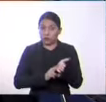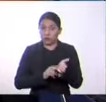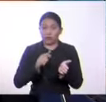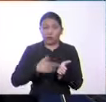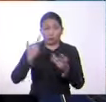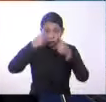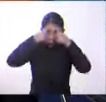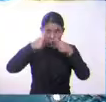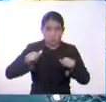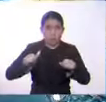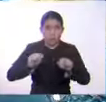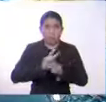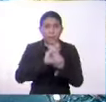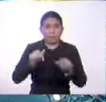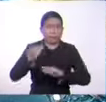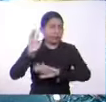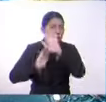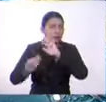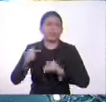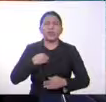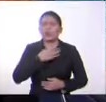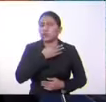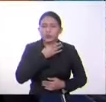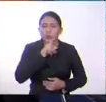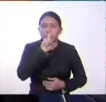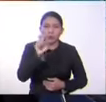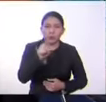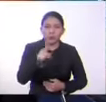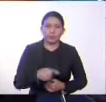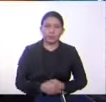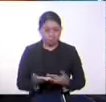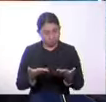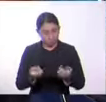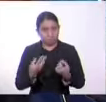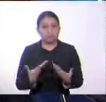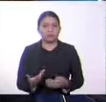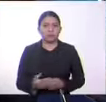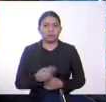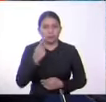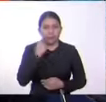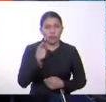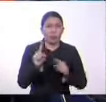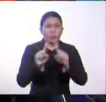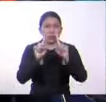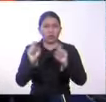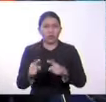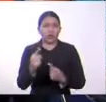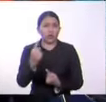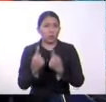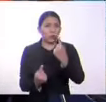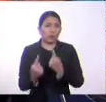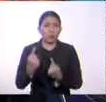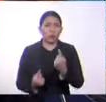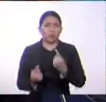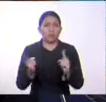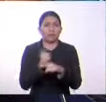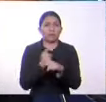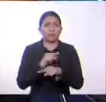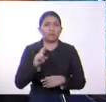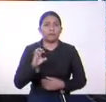un momento histórico en nuestro país, y le tenemos una pregunta. Bueno, vamos a verlo entonces. Vamos a ver, la pregunta es, ¿cuáles fueron las reformas electorales